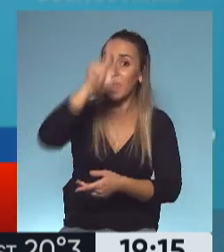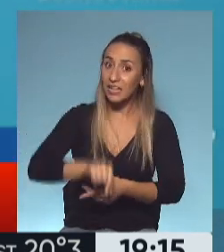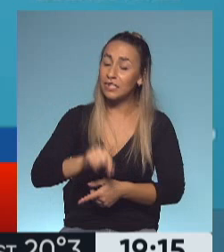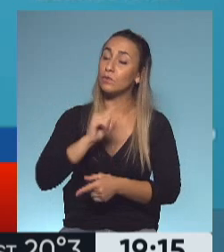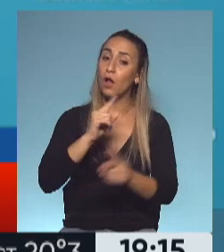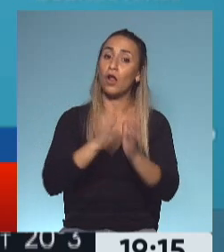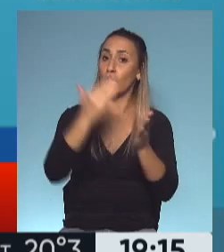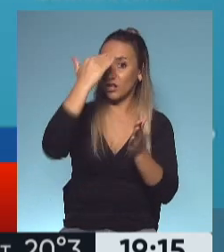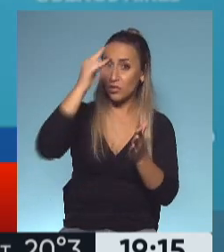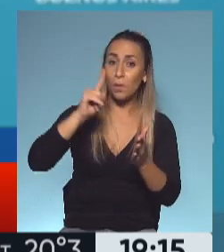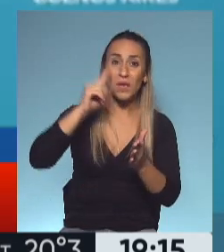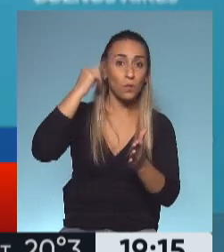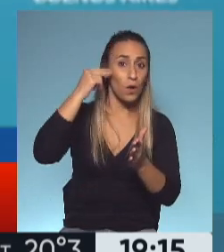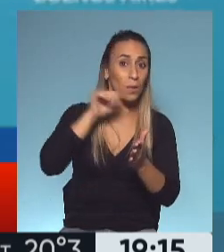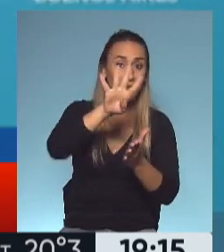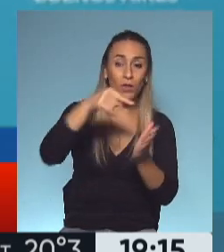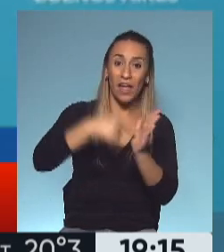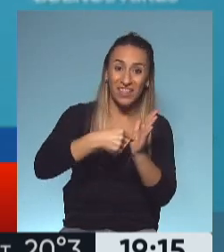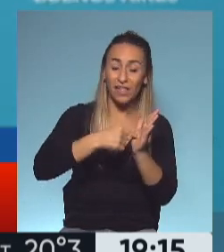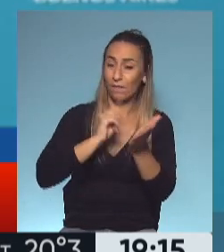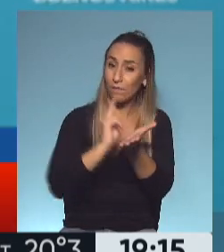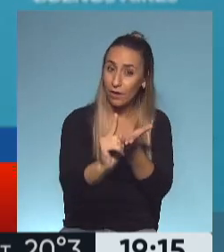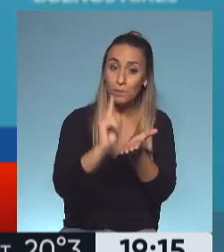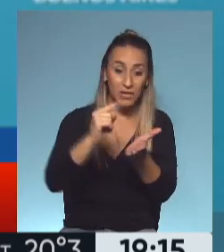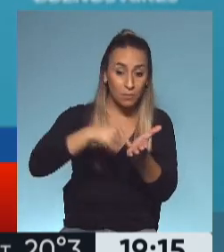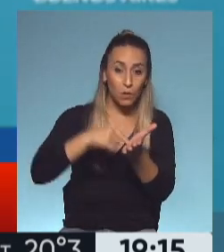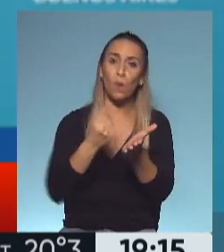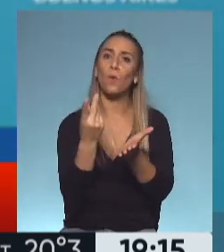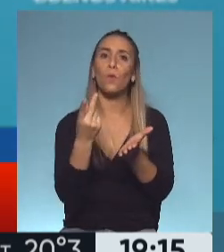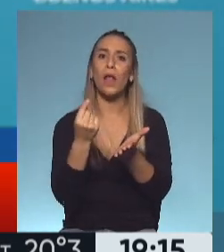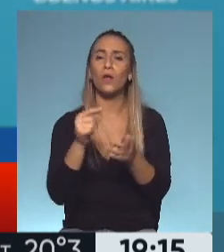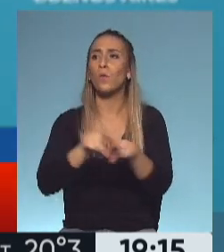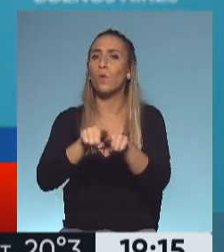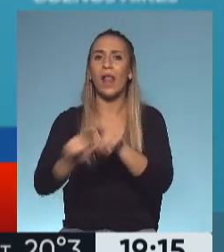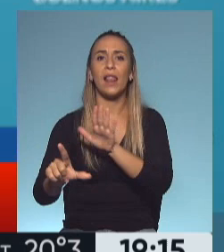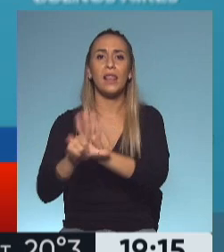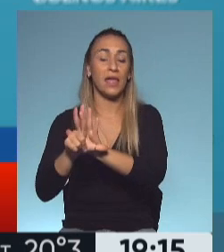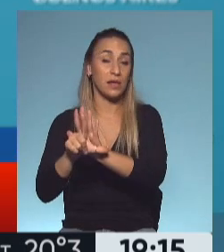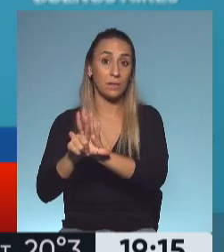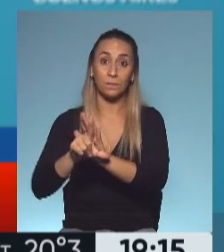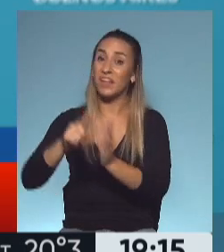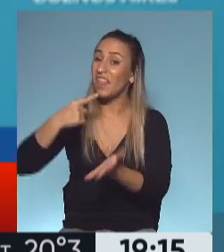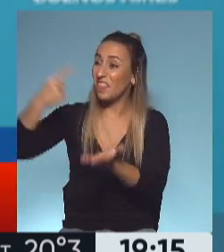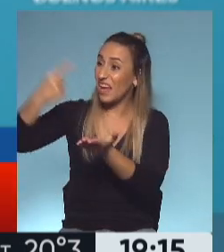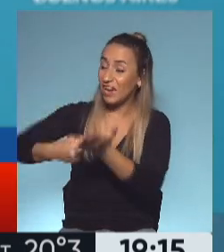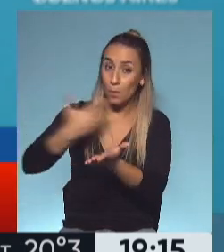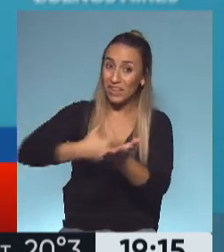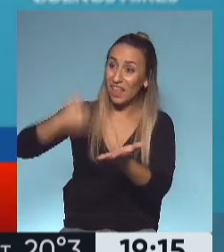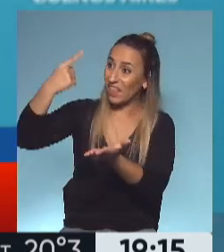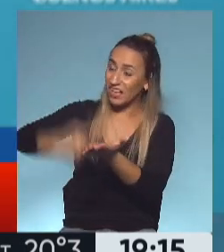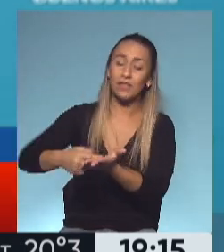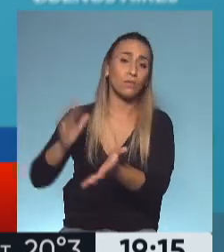del 94, que es la que rige, la reforma, tienen valor de ley, son ley. Y en la provincia de Buenos